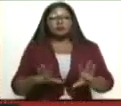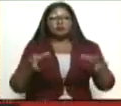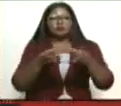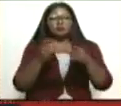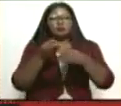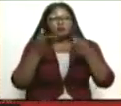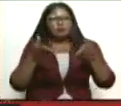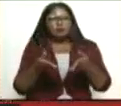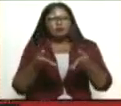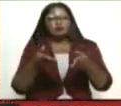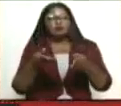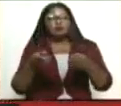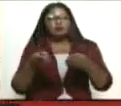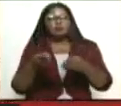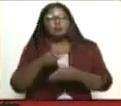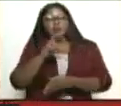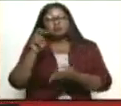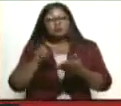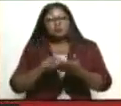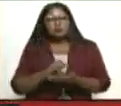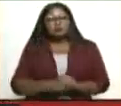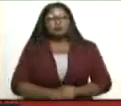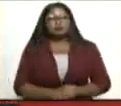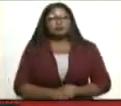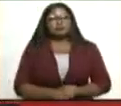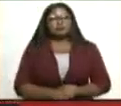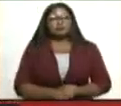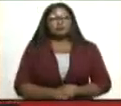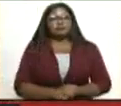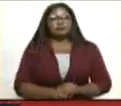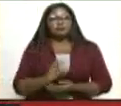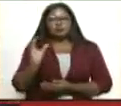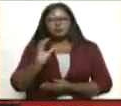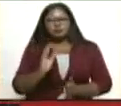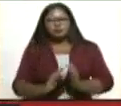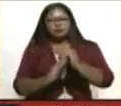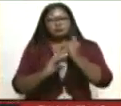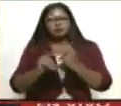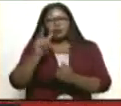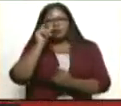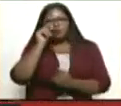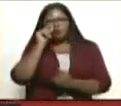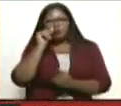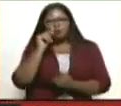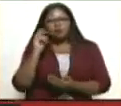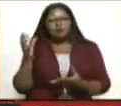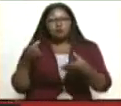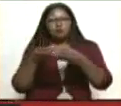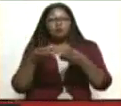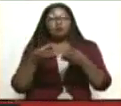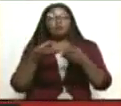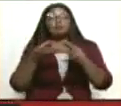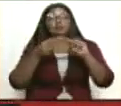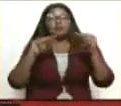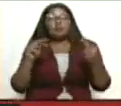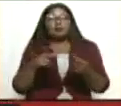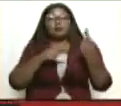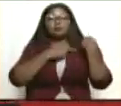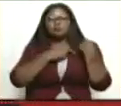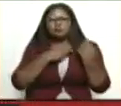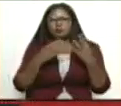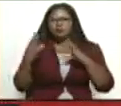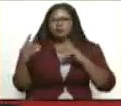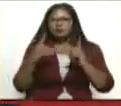Gobierno Nacional, presidida hoy por OTI y el Comisionado de Paz. También